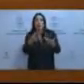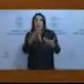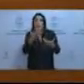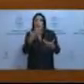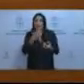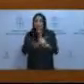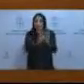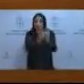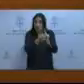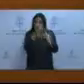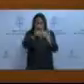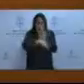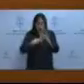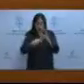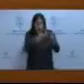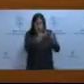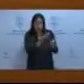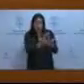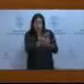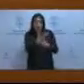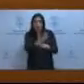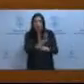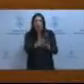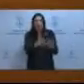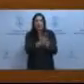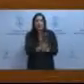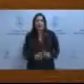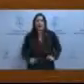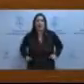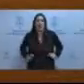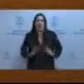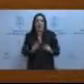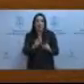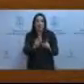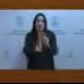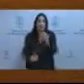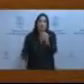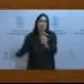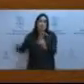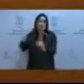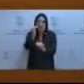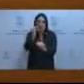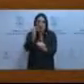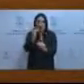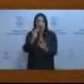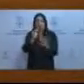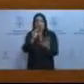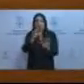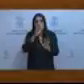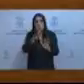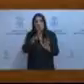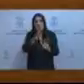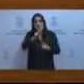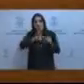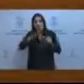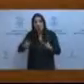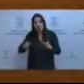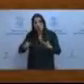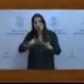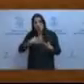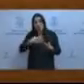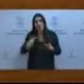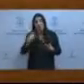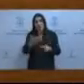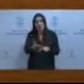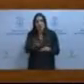que ustedes proponen supondría un incremento del gasto presupuestario, en la medida que favorecen el acceso de más personas a la jubilación